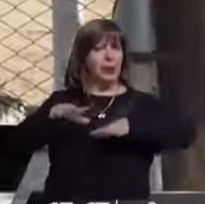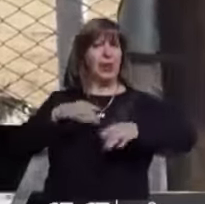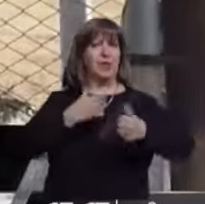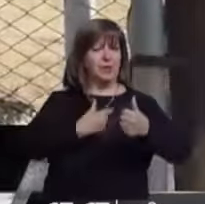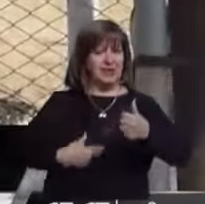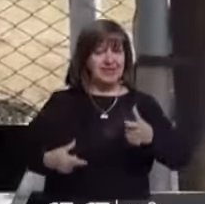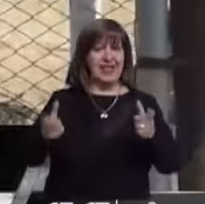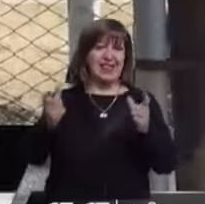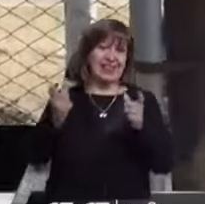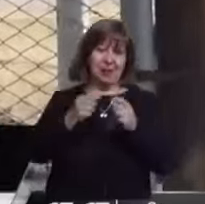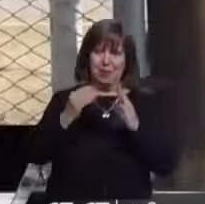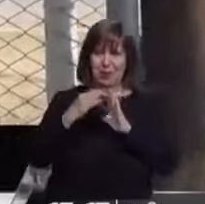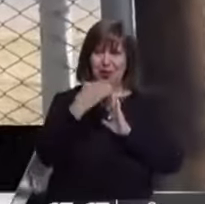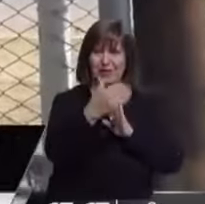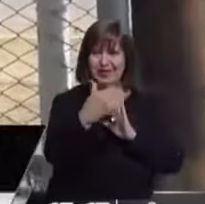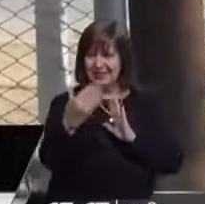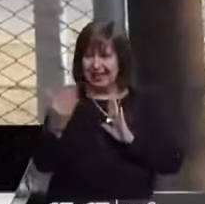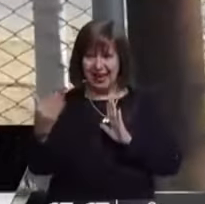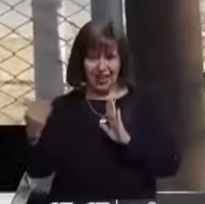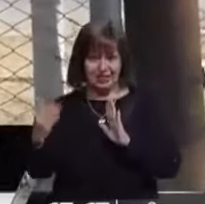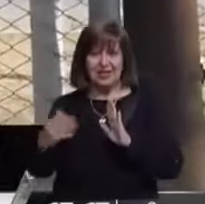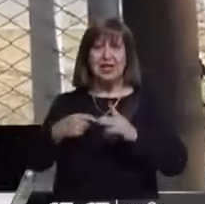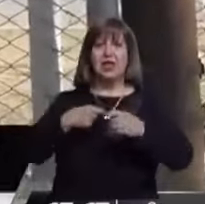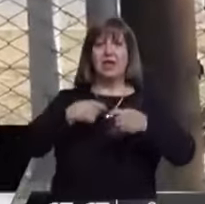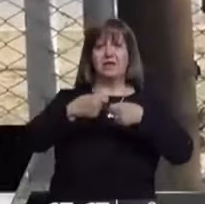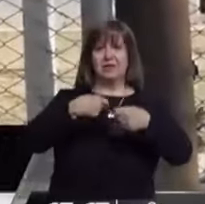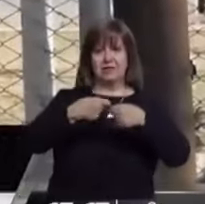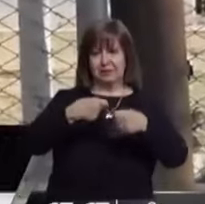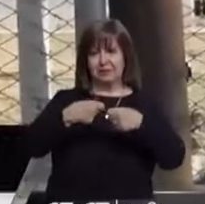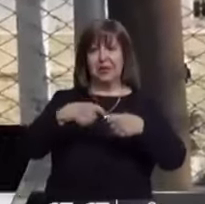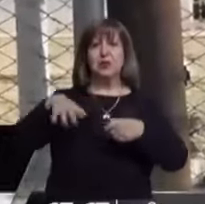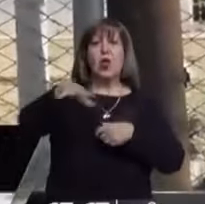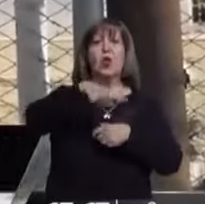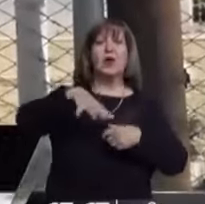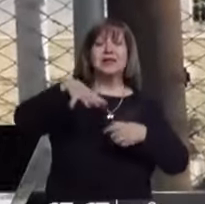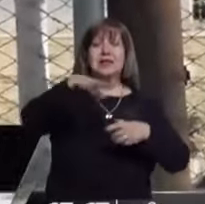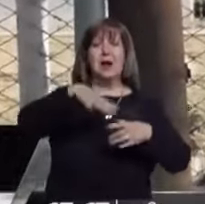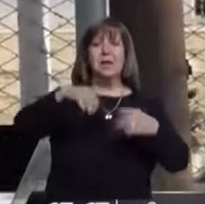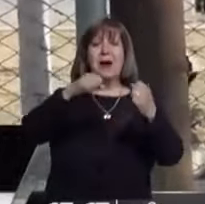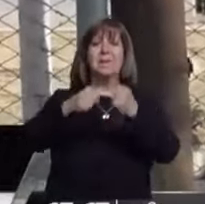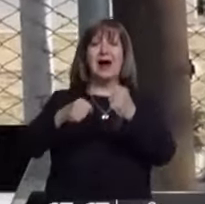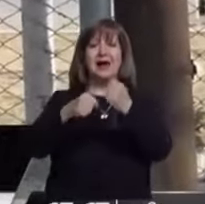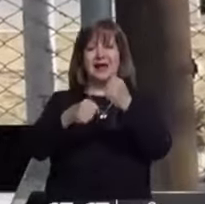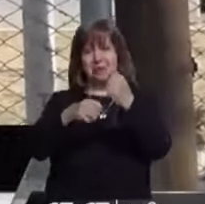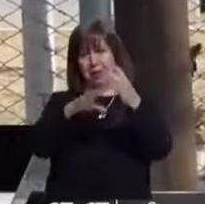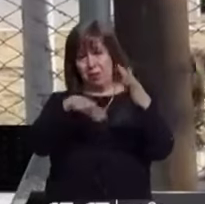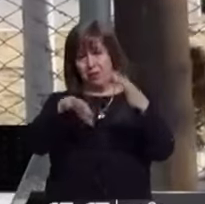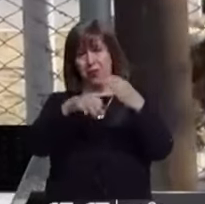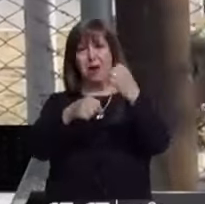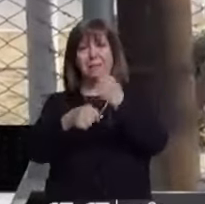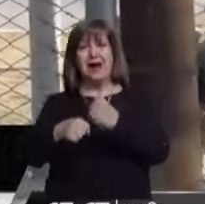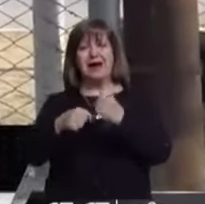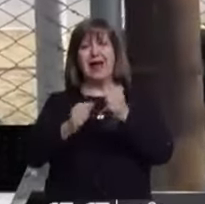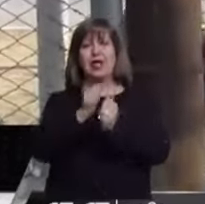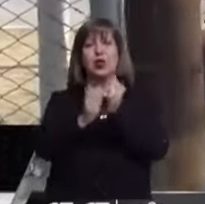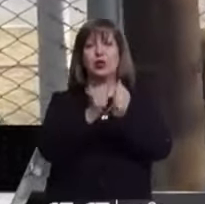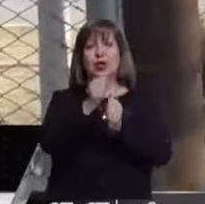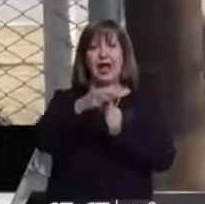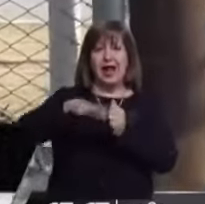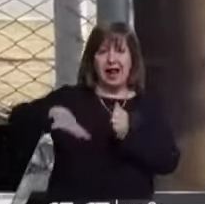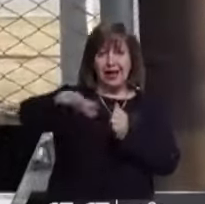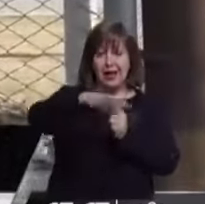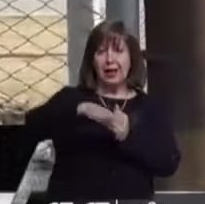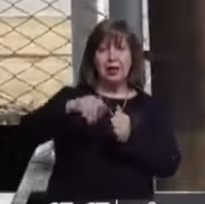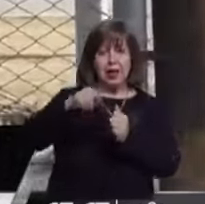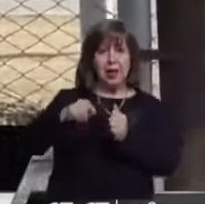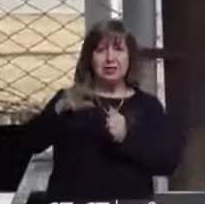ustedes, presidente del consorcio de empresarios de acá del Parque Industrial de la Municipalidad de Luján de Cuyo, también